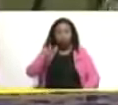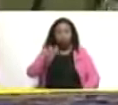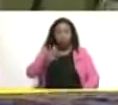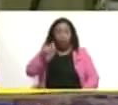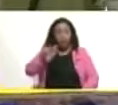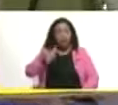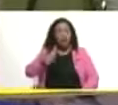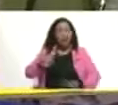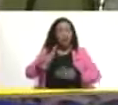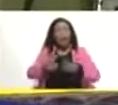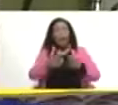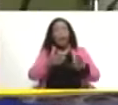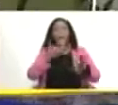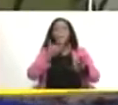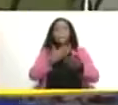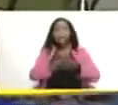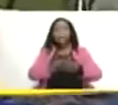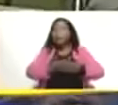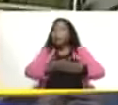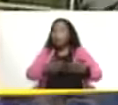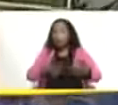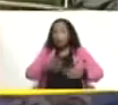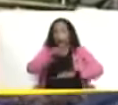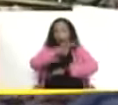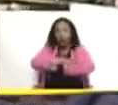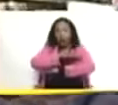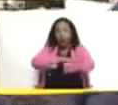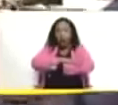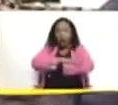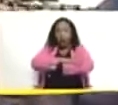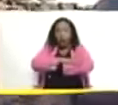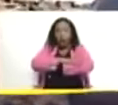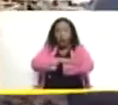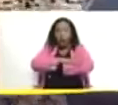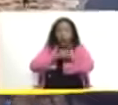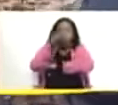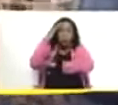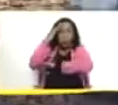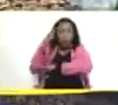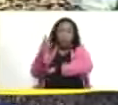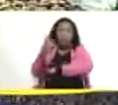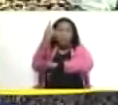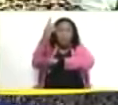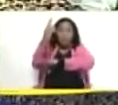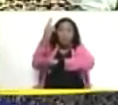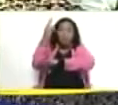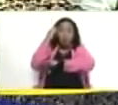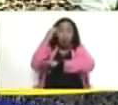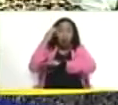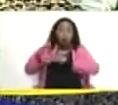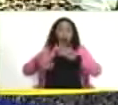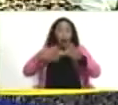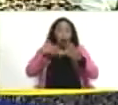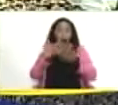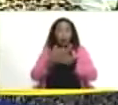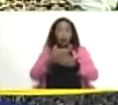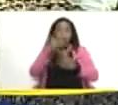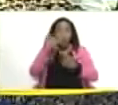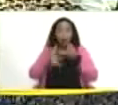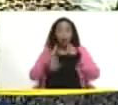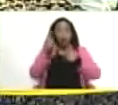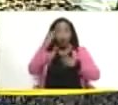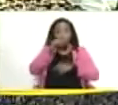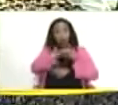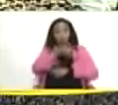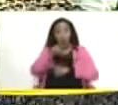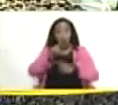carrera que exige una conducta de cadete, del primer día hasta el último día, cuando ustedes